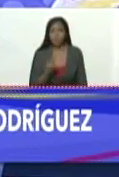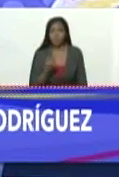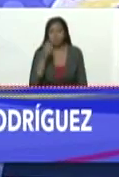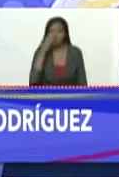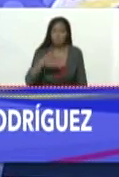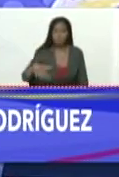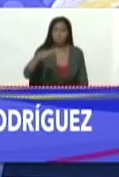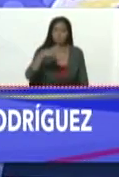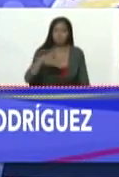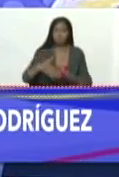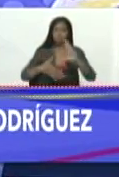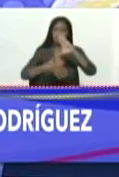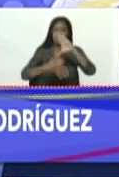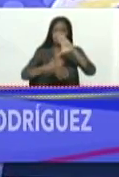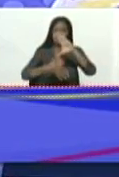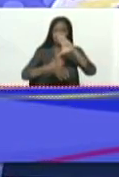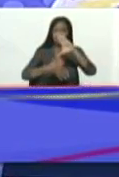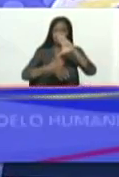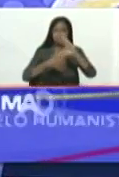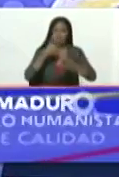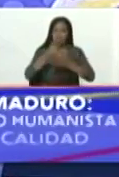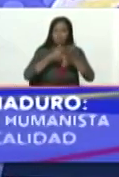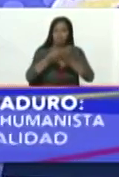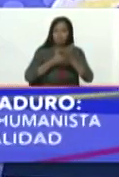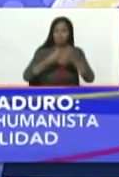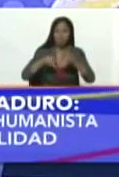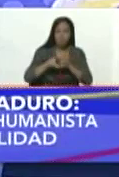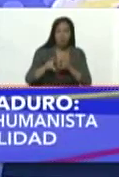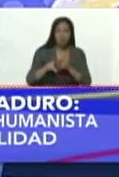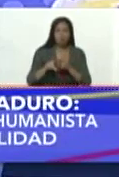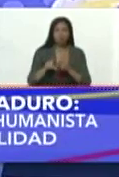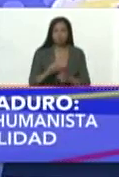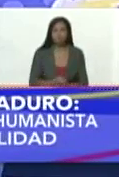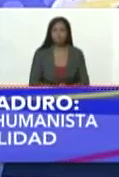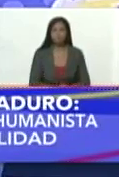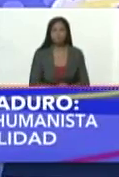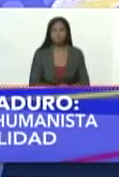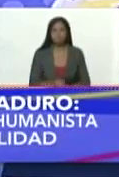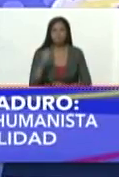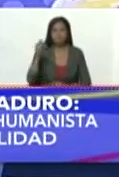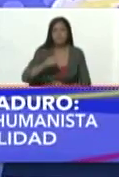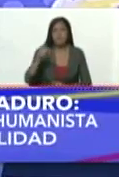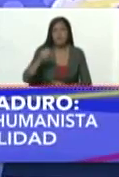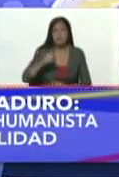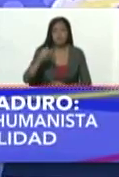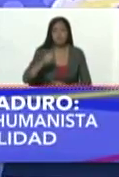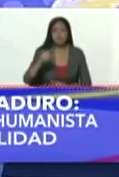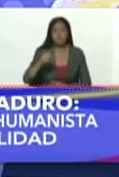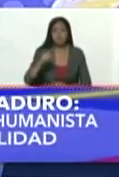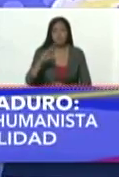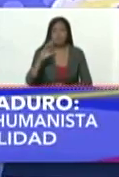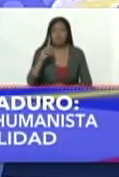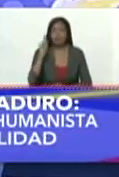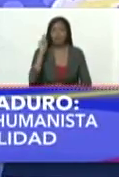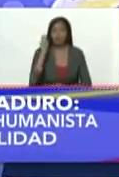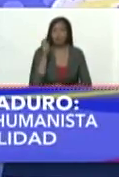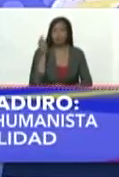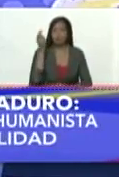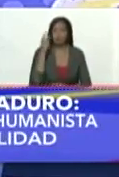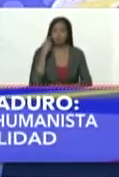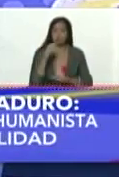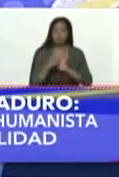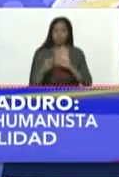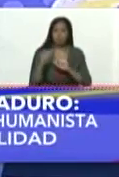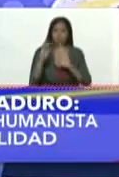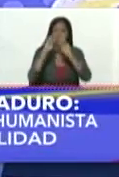pueblos de América Latina y el Caribe que están luchando contra el neoliberalismo. Aquí, en esta Constitución, está el